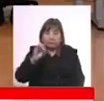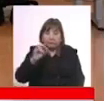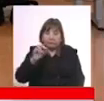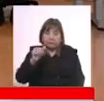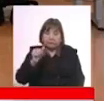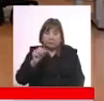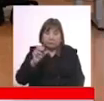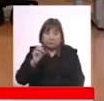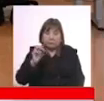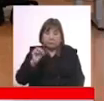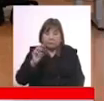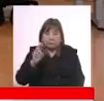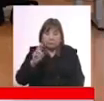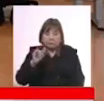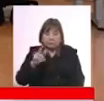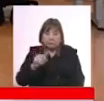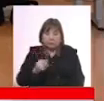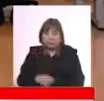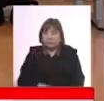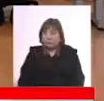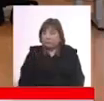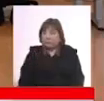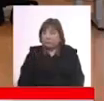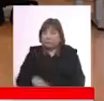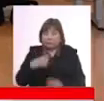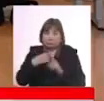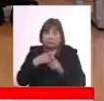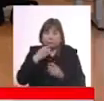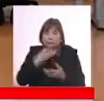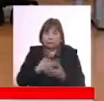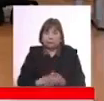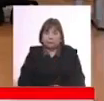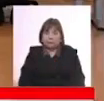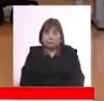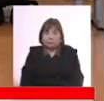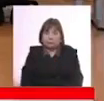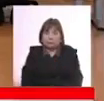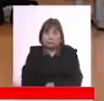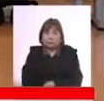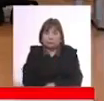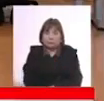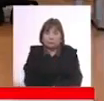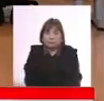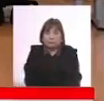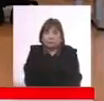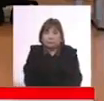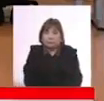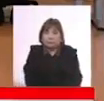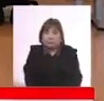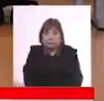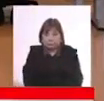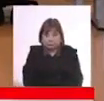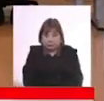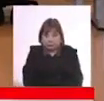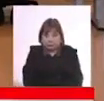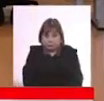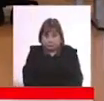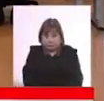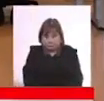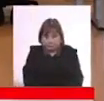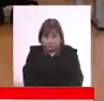Noelia. Por favor, Paredes Castro, consigne mi voto a favor, por favor. Paredes Castro. Herrera Medina, a favor.